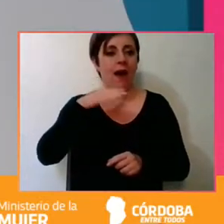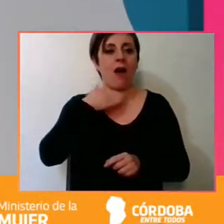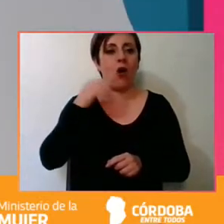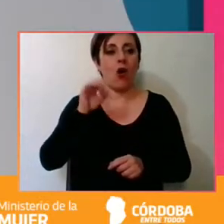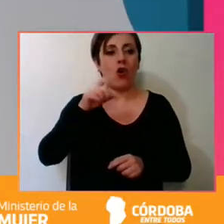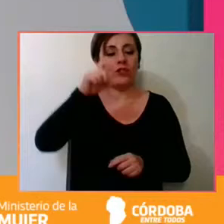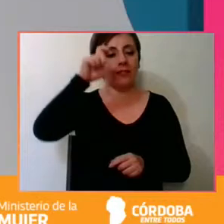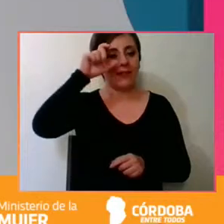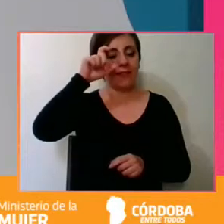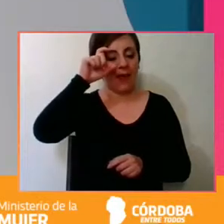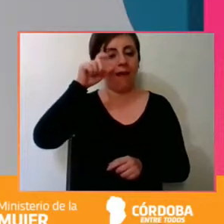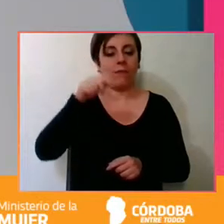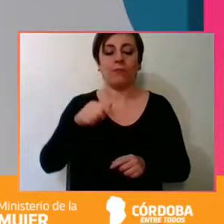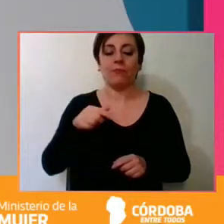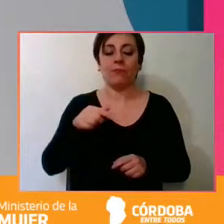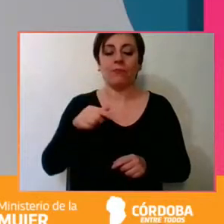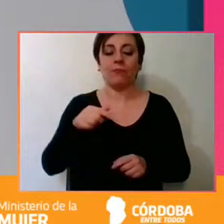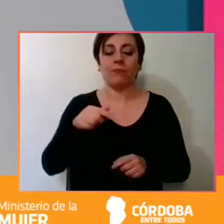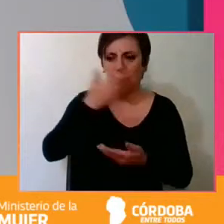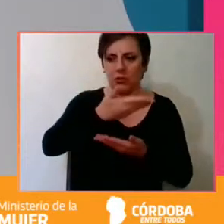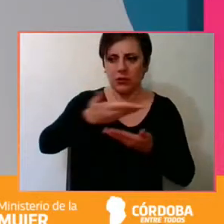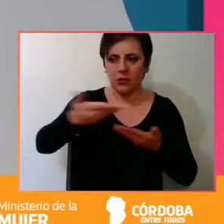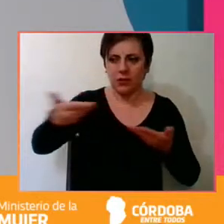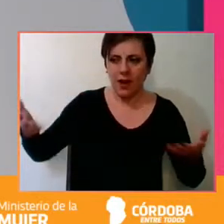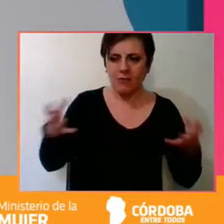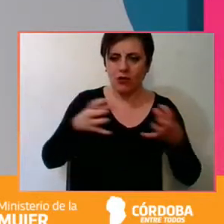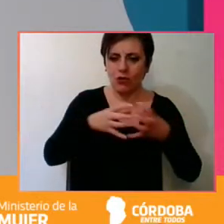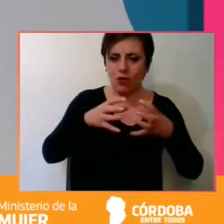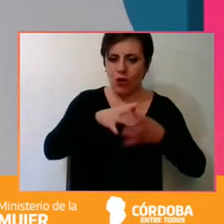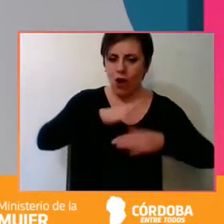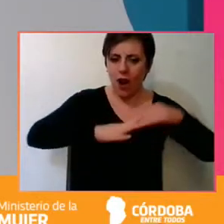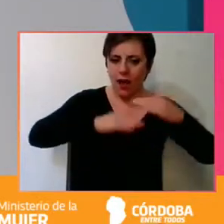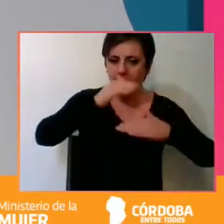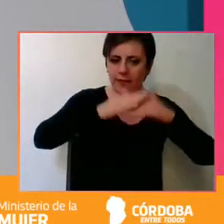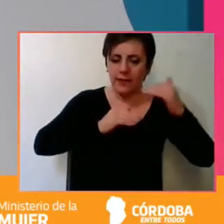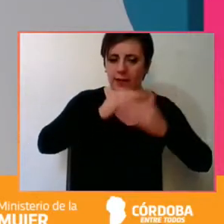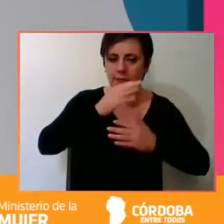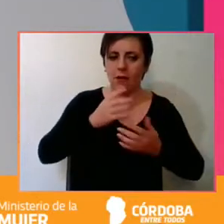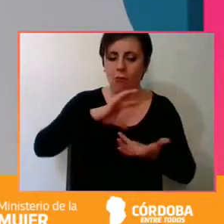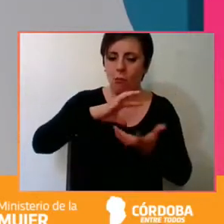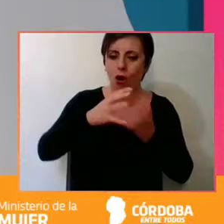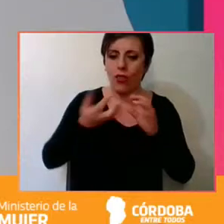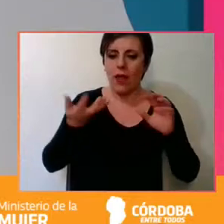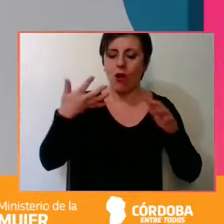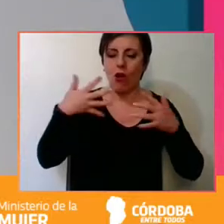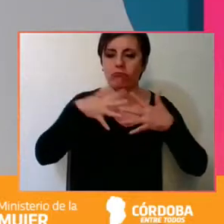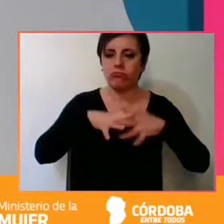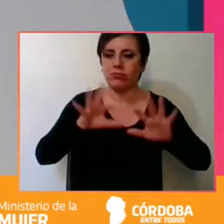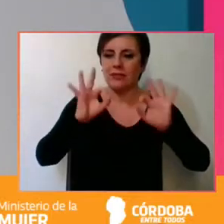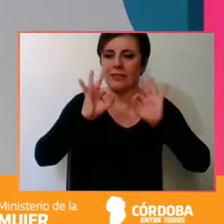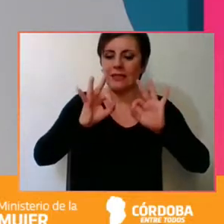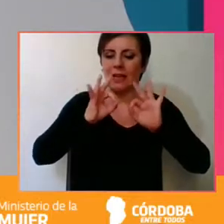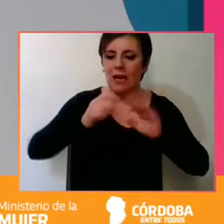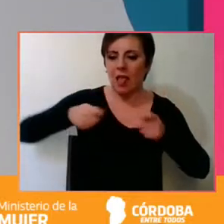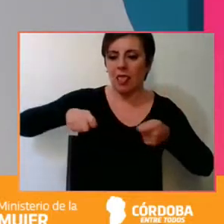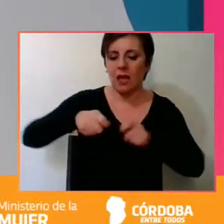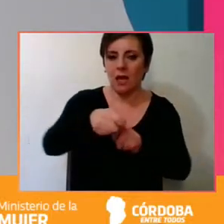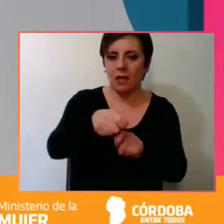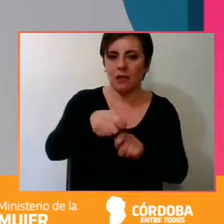esta construcción colectiva que tiene que ver con un modelo integral de gestión que tiene